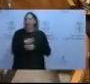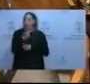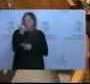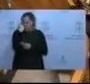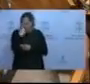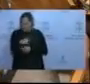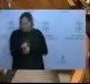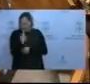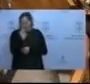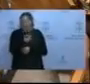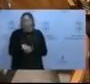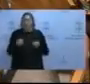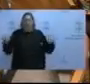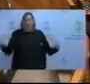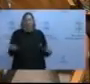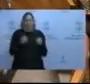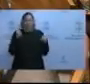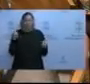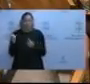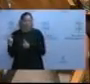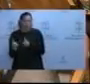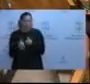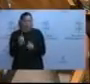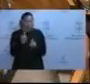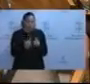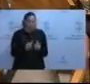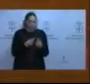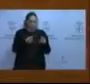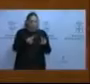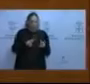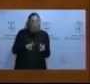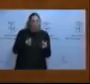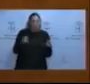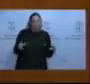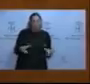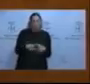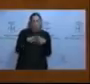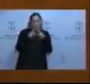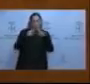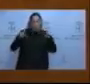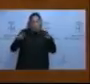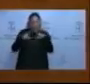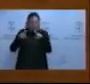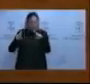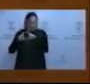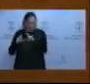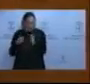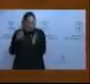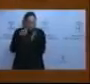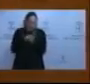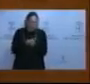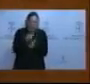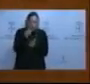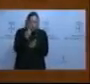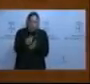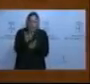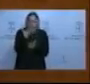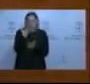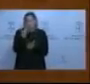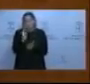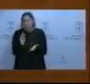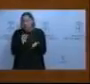bueno, con algunas actuaciones, bueno, de compras de sociedades que se pagó 250 veces más de lo